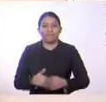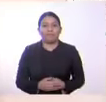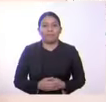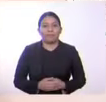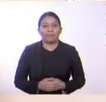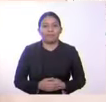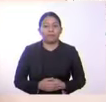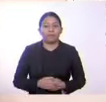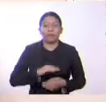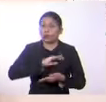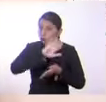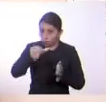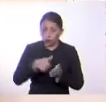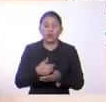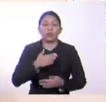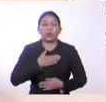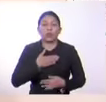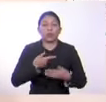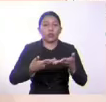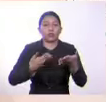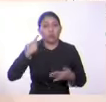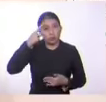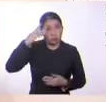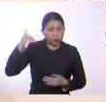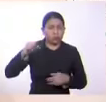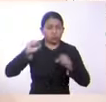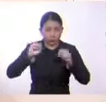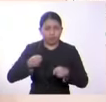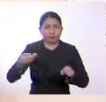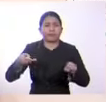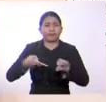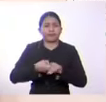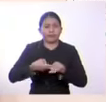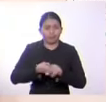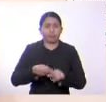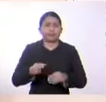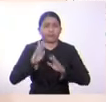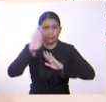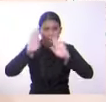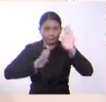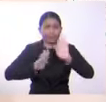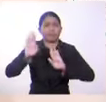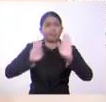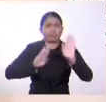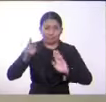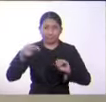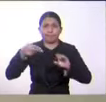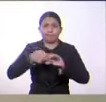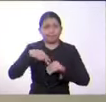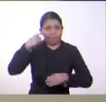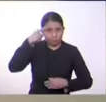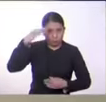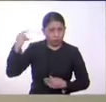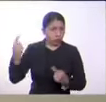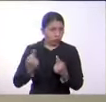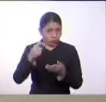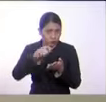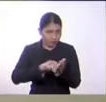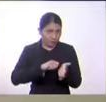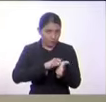derechos políticos, todos podemos participar políticamente, y también la participación política no se reduce nada más al